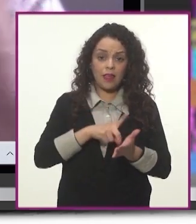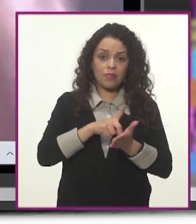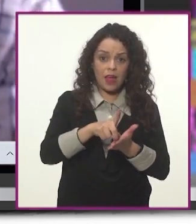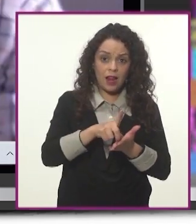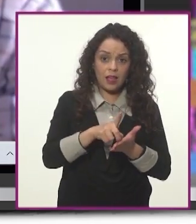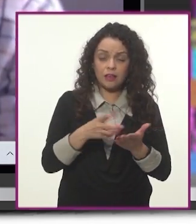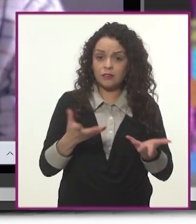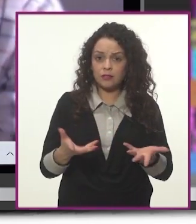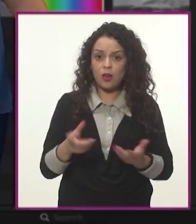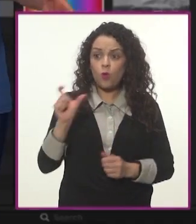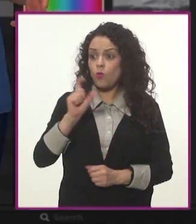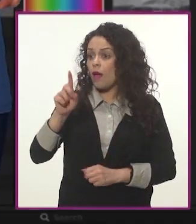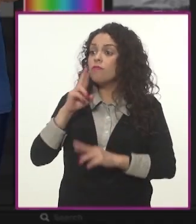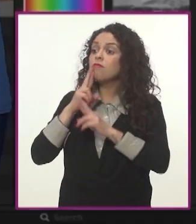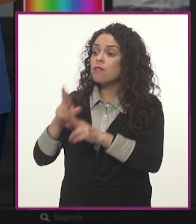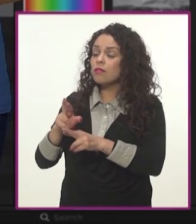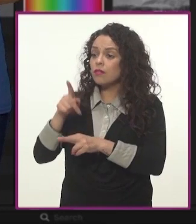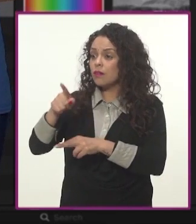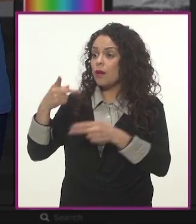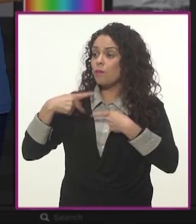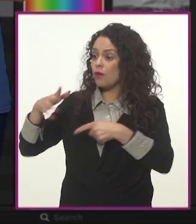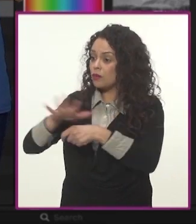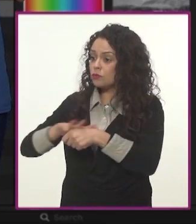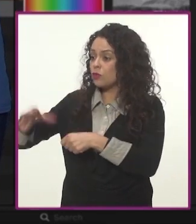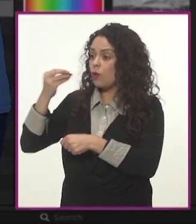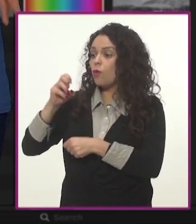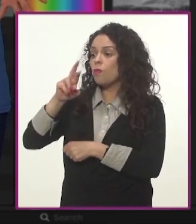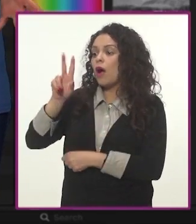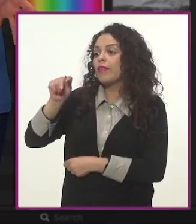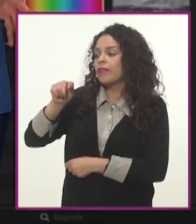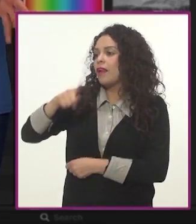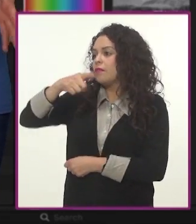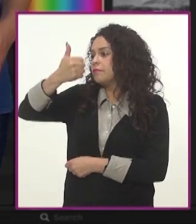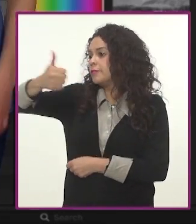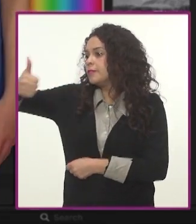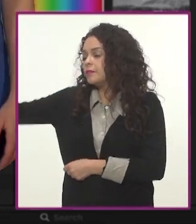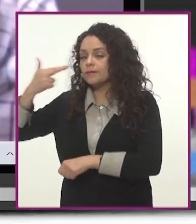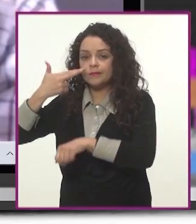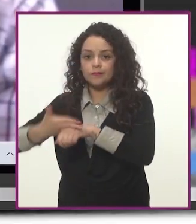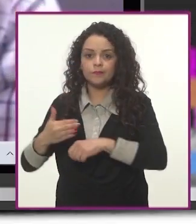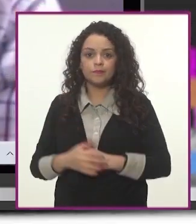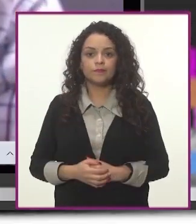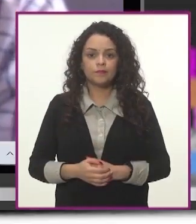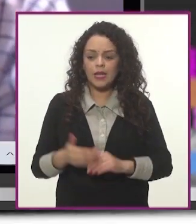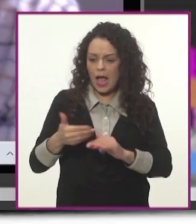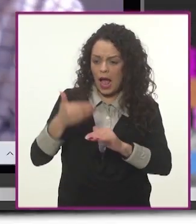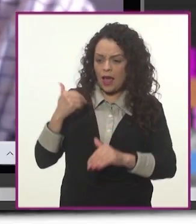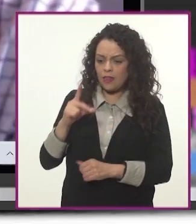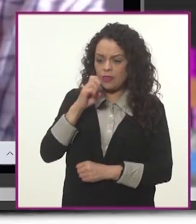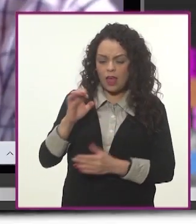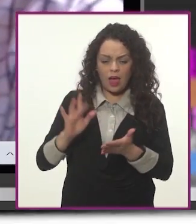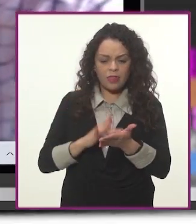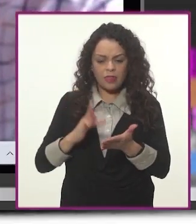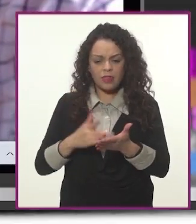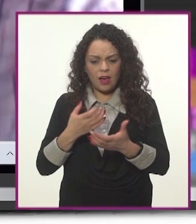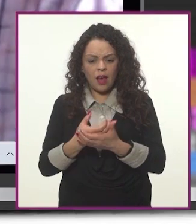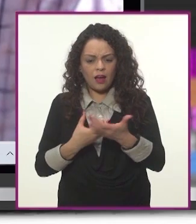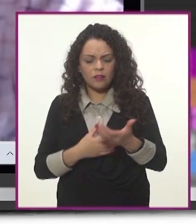veces respondes a más personas. ¿Qué recuerdos tienes de la edición antes de la digitalización? Tengo muchos. En